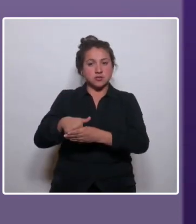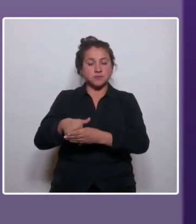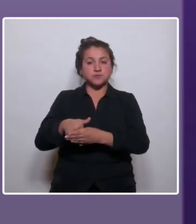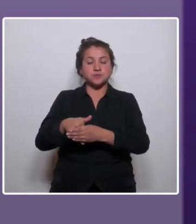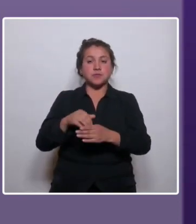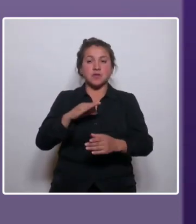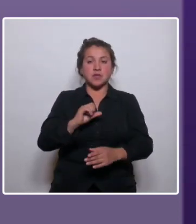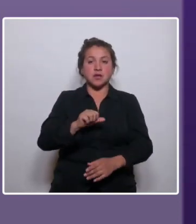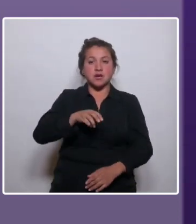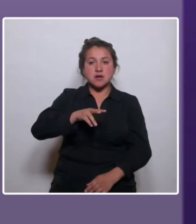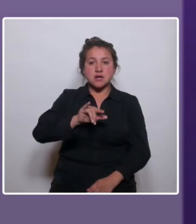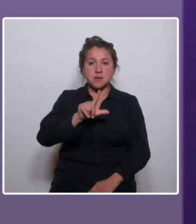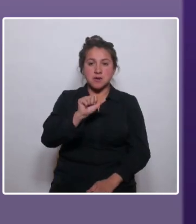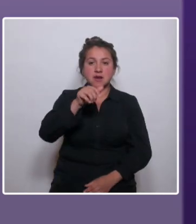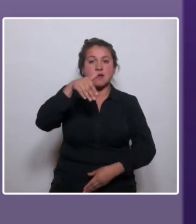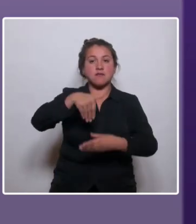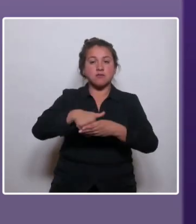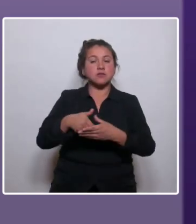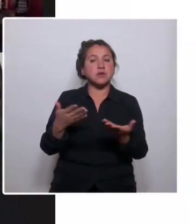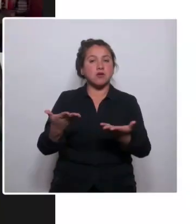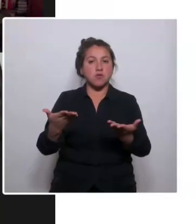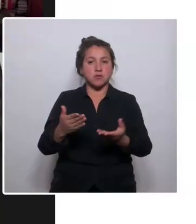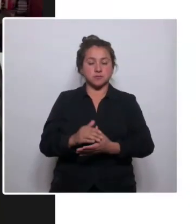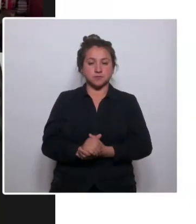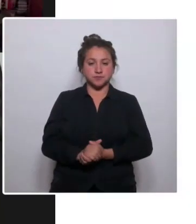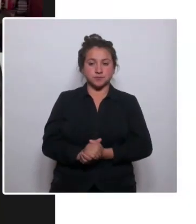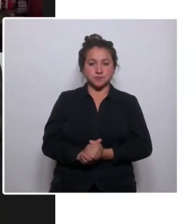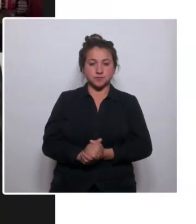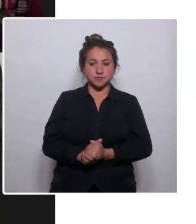Convencional Camila Zárate, ¿cómo vota?